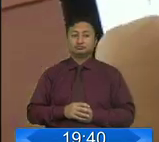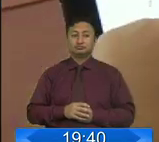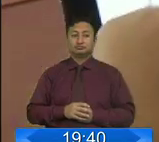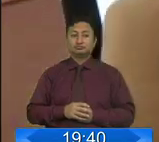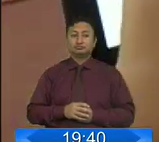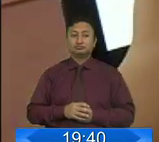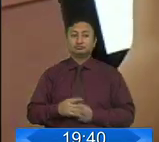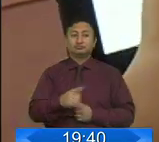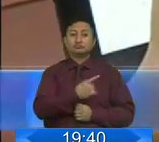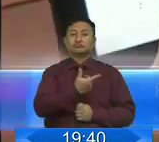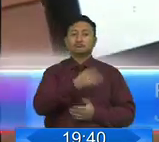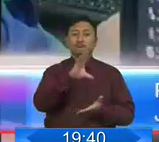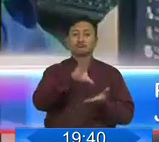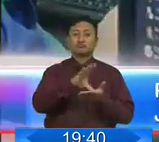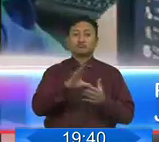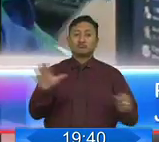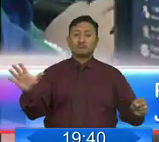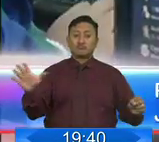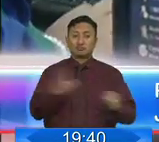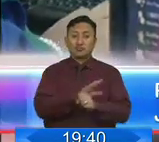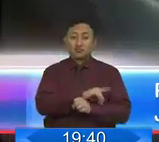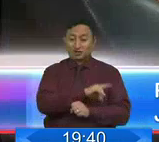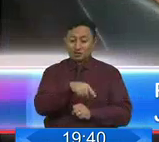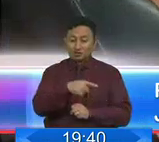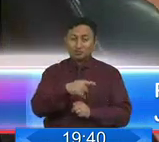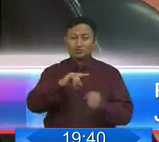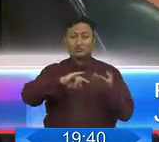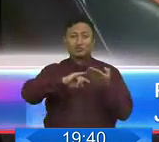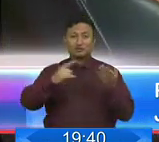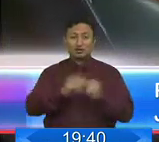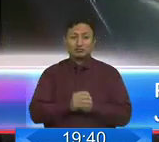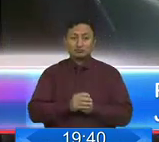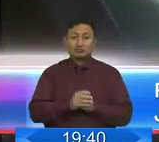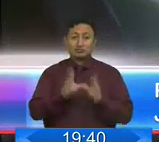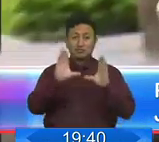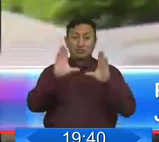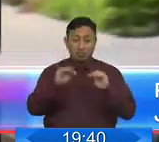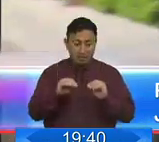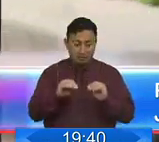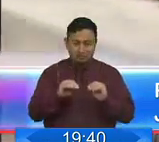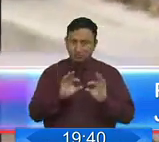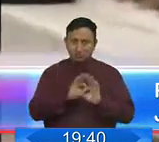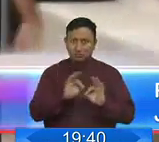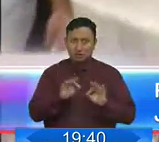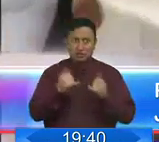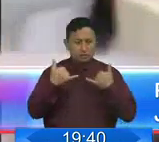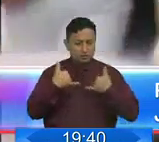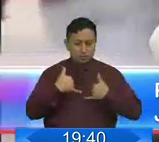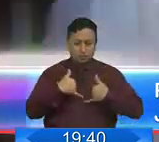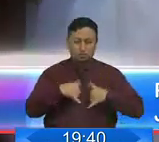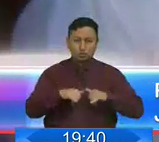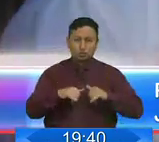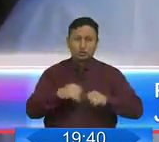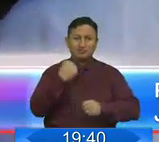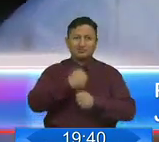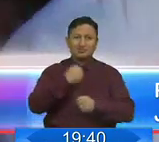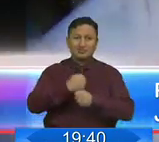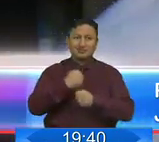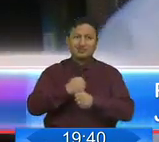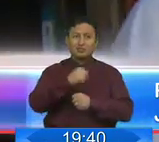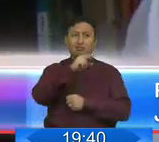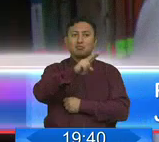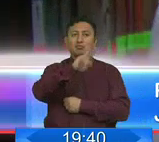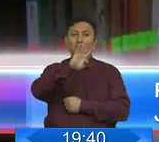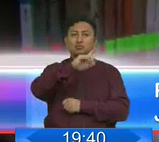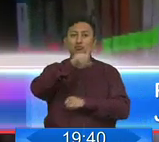Una ciudad integralmente digitalizada que no se apague en ningún frente académico y productivo es la idea concebida por el